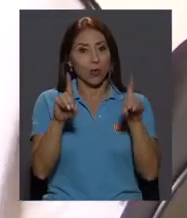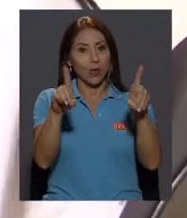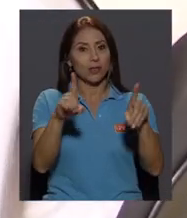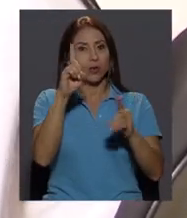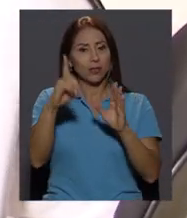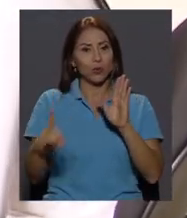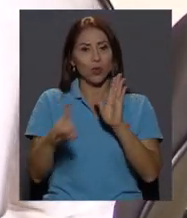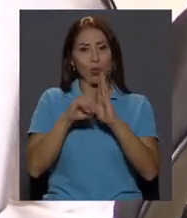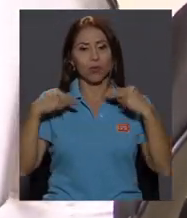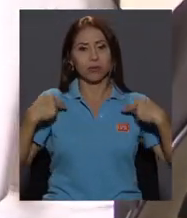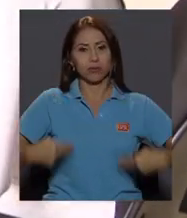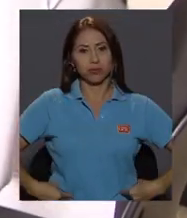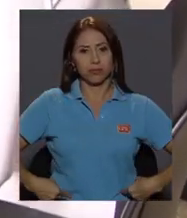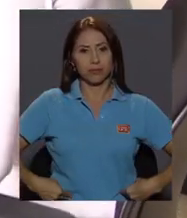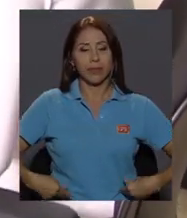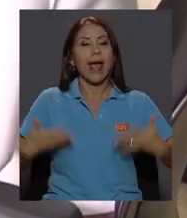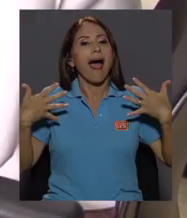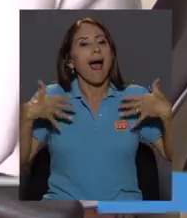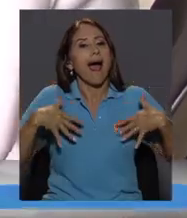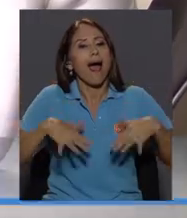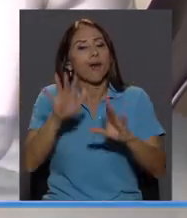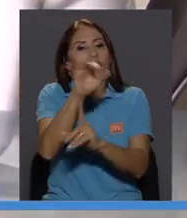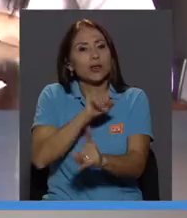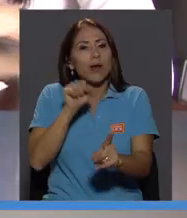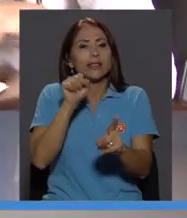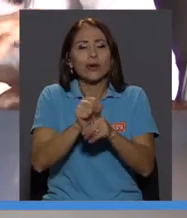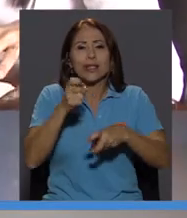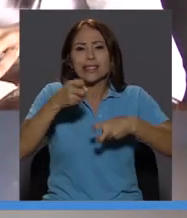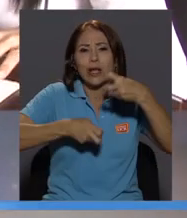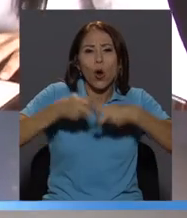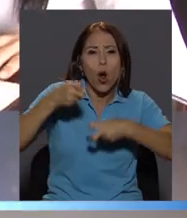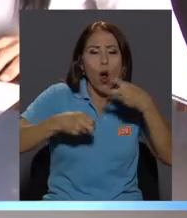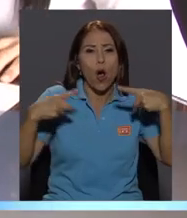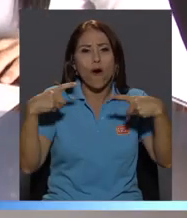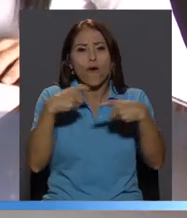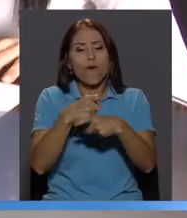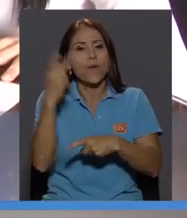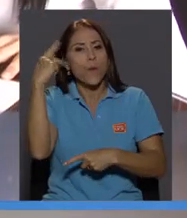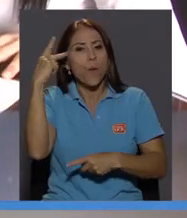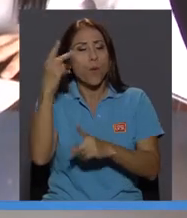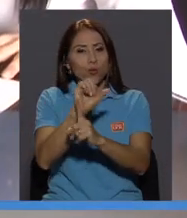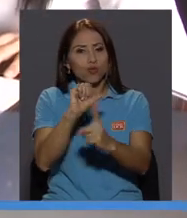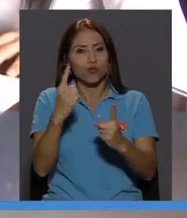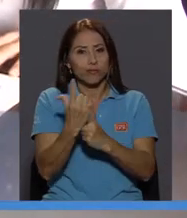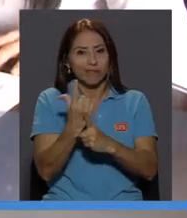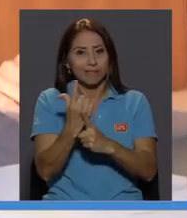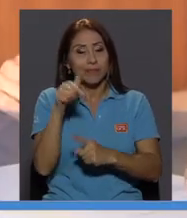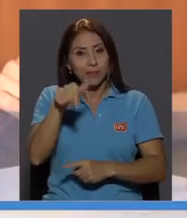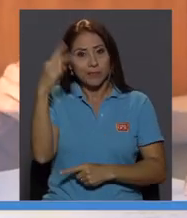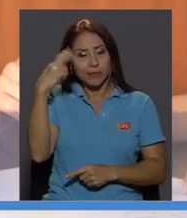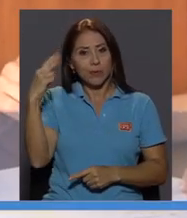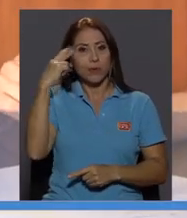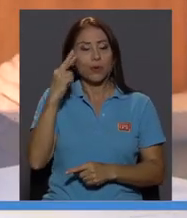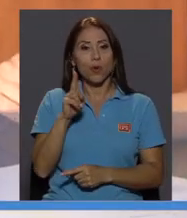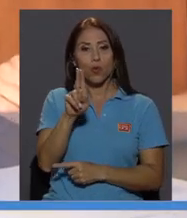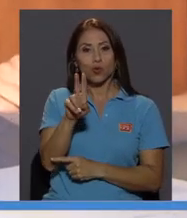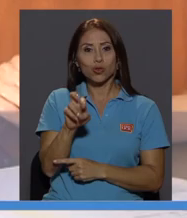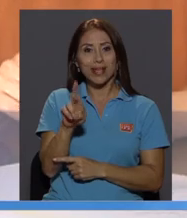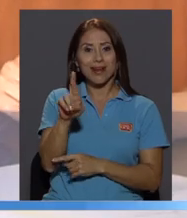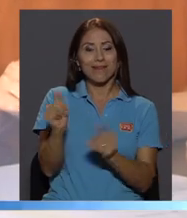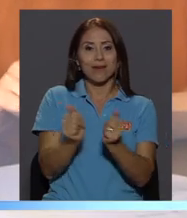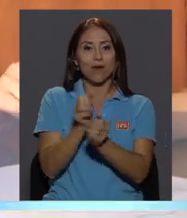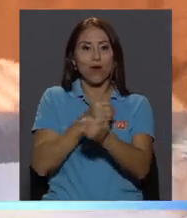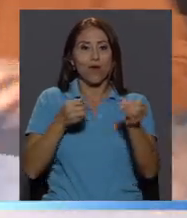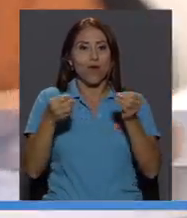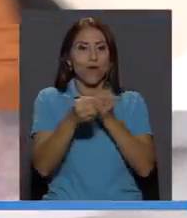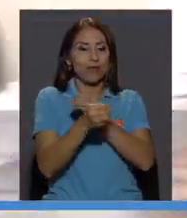La educación es un derecho humano, aún en situaciones de conflicto político y social. Es por esta razón que la UCR, a través de